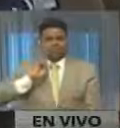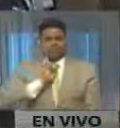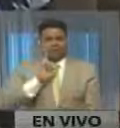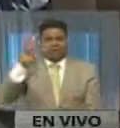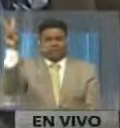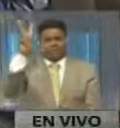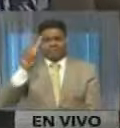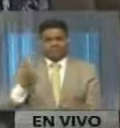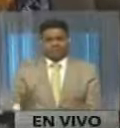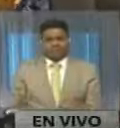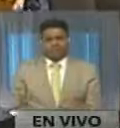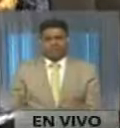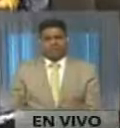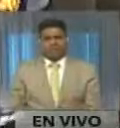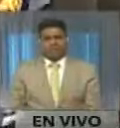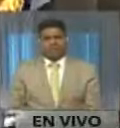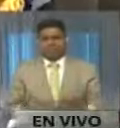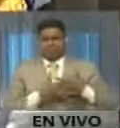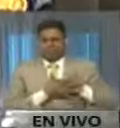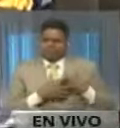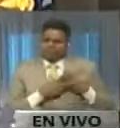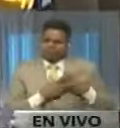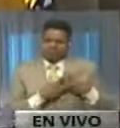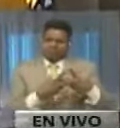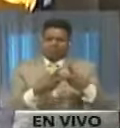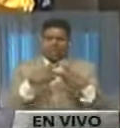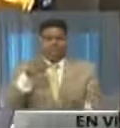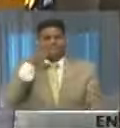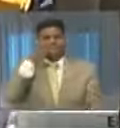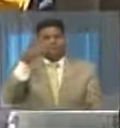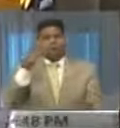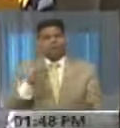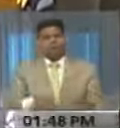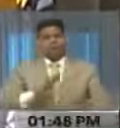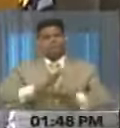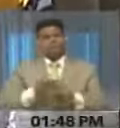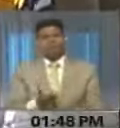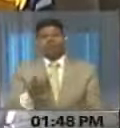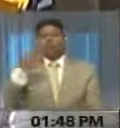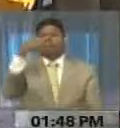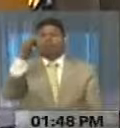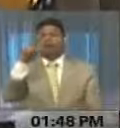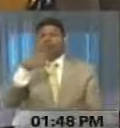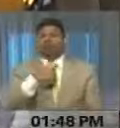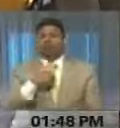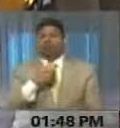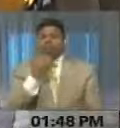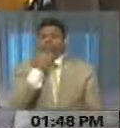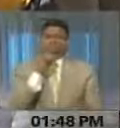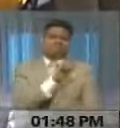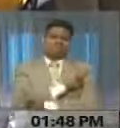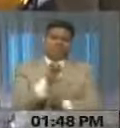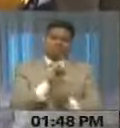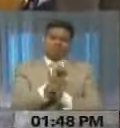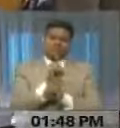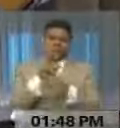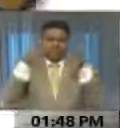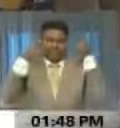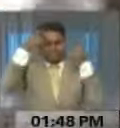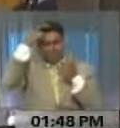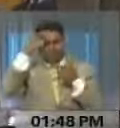Venezuela! ¡Por voluntad del pueblo! ¡Porque no le vamos a fallar a Chávez! ¡Nicolás